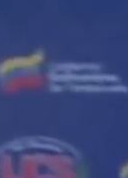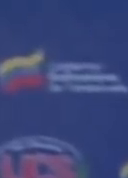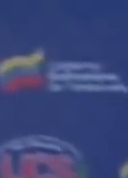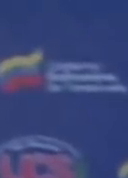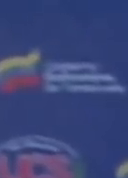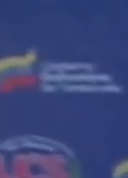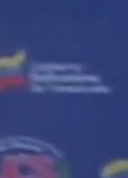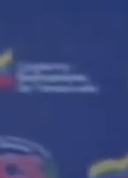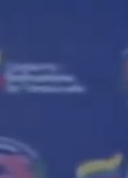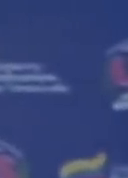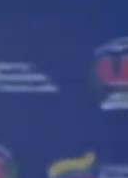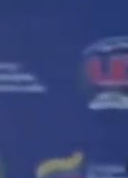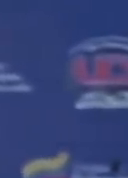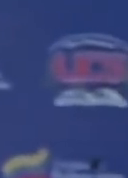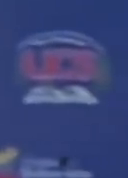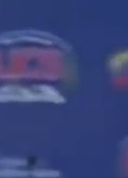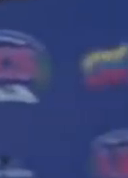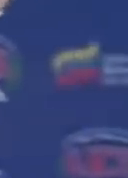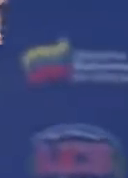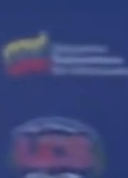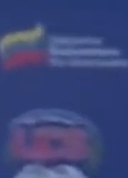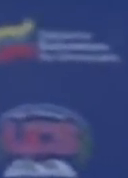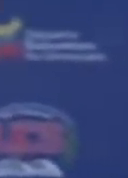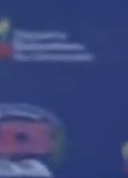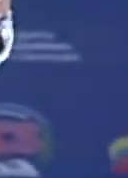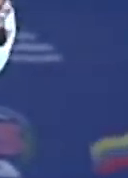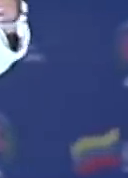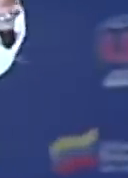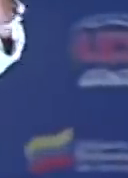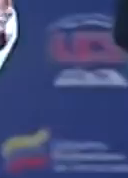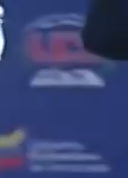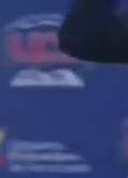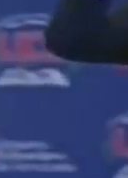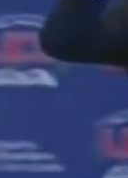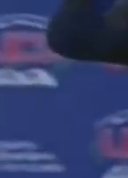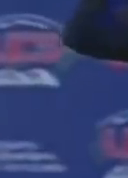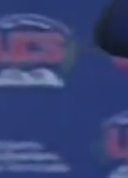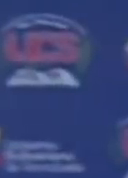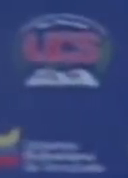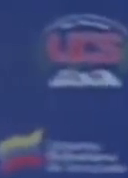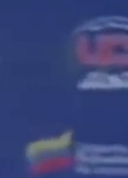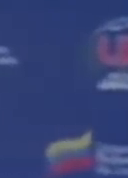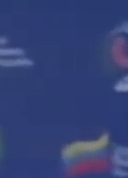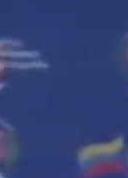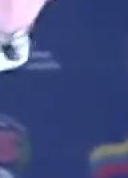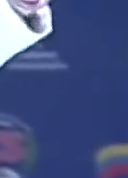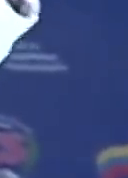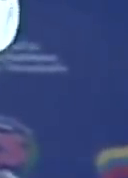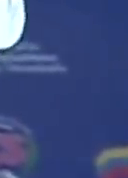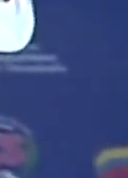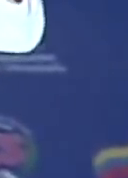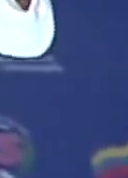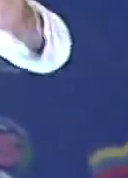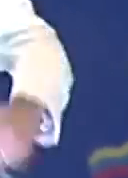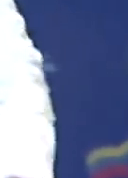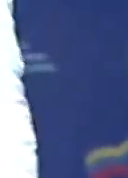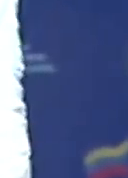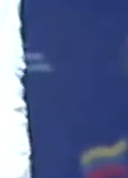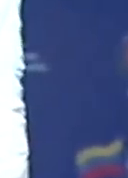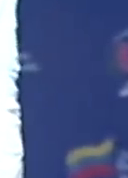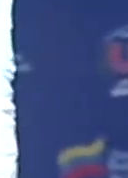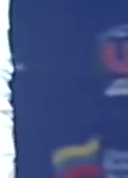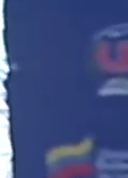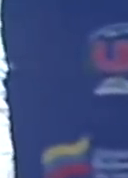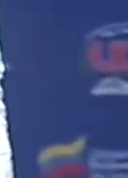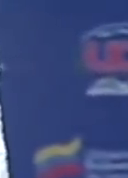Maduro Moros. Ha ordenado multiplicar las capacidades educativas en materia de salud en todo el